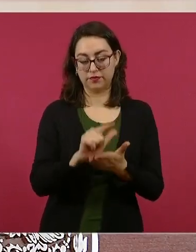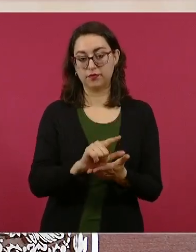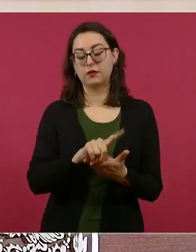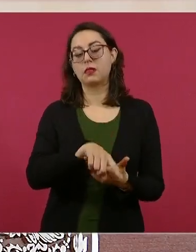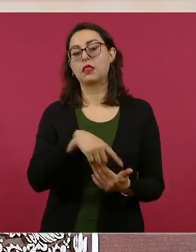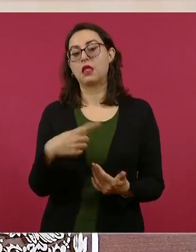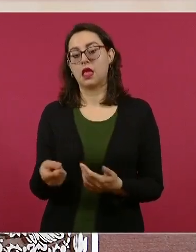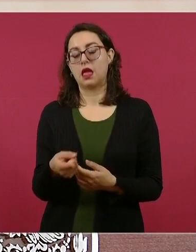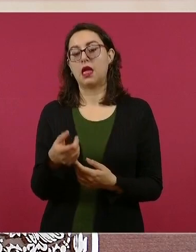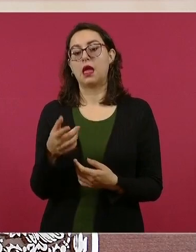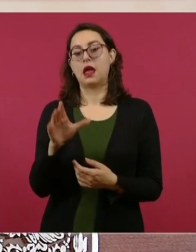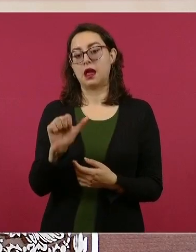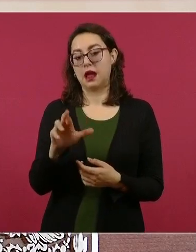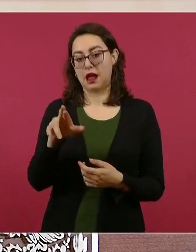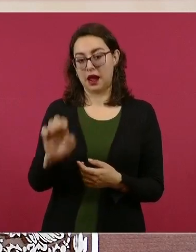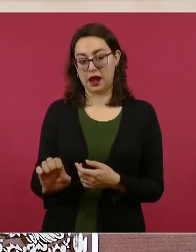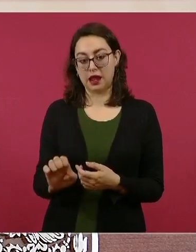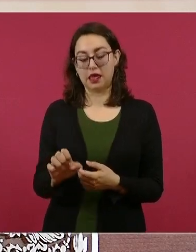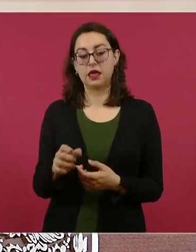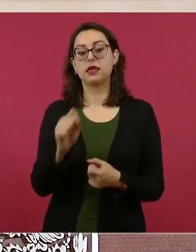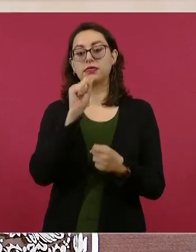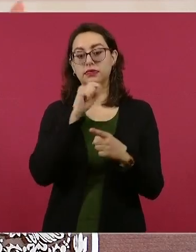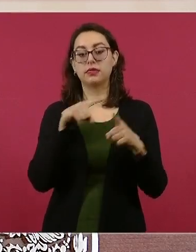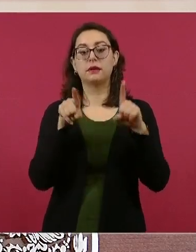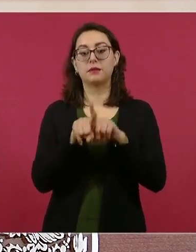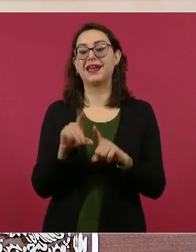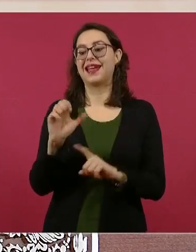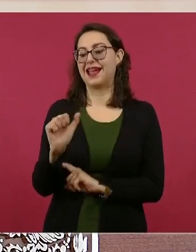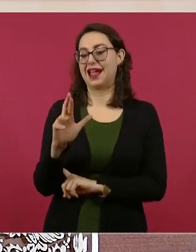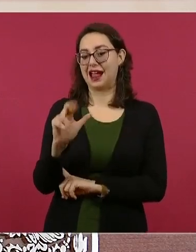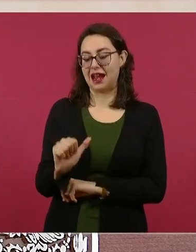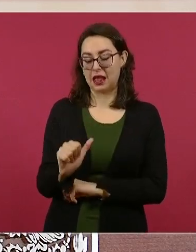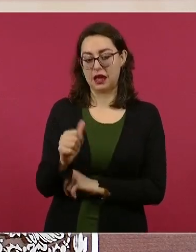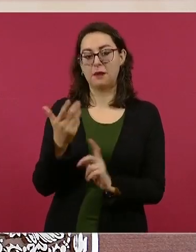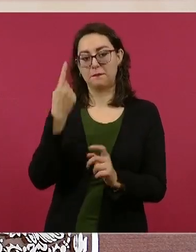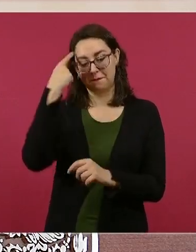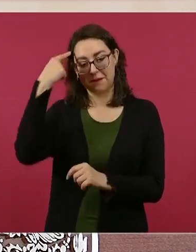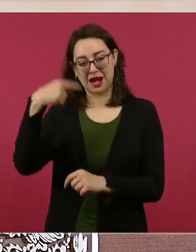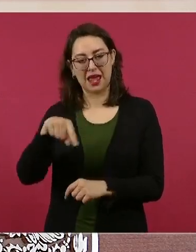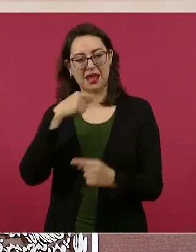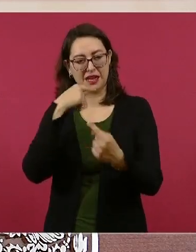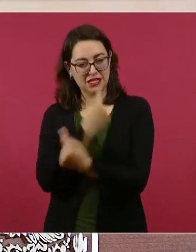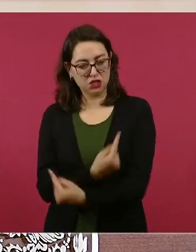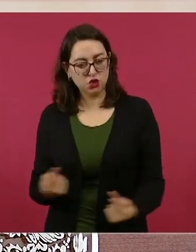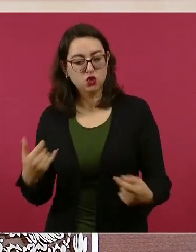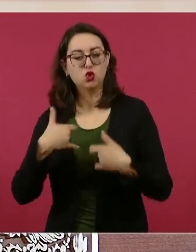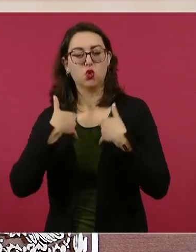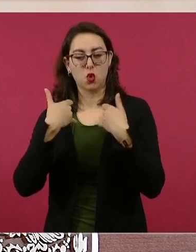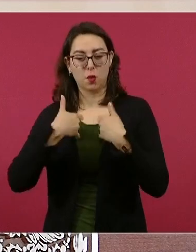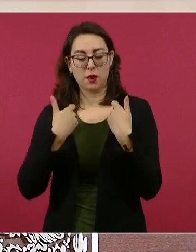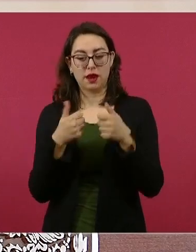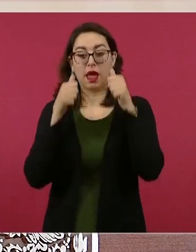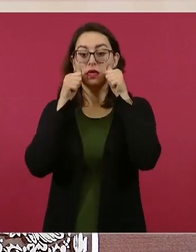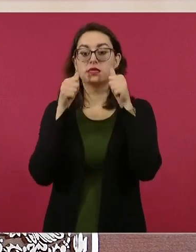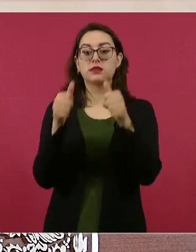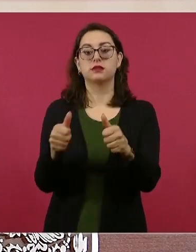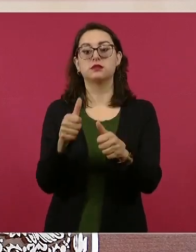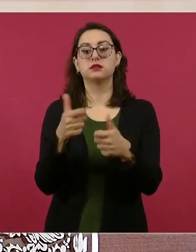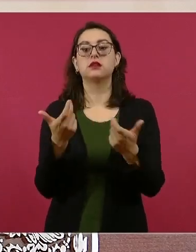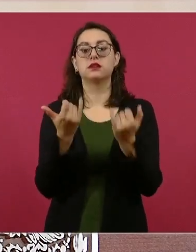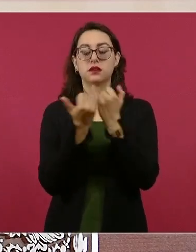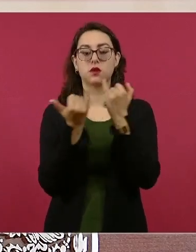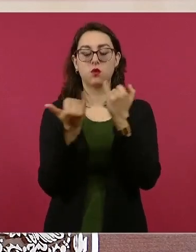adolescente, 7 desarrollos infantil temprano, 7 áreas de desarrollo infantil temprano que no existían antes, y una unidad de cuidados